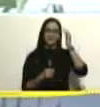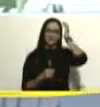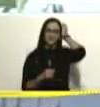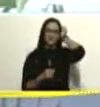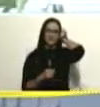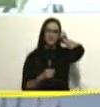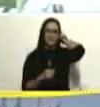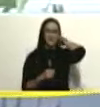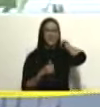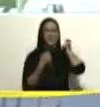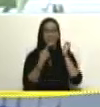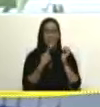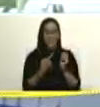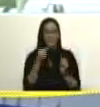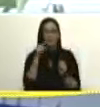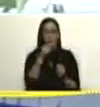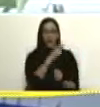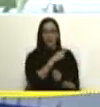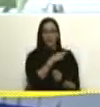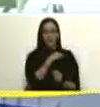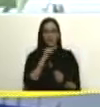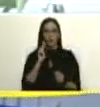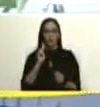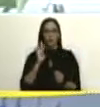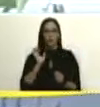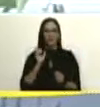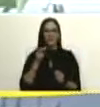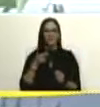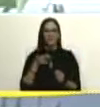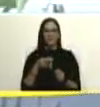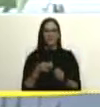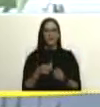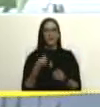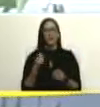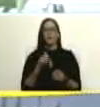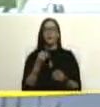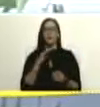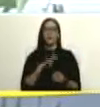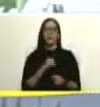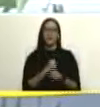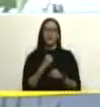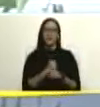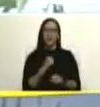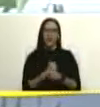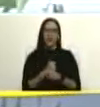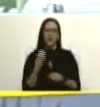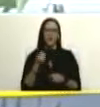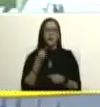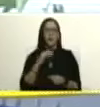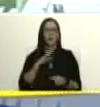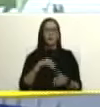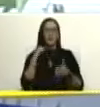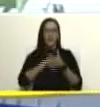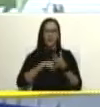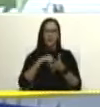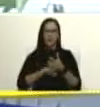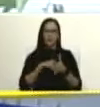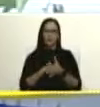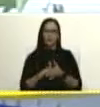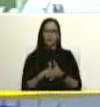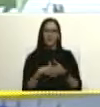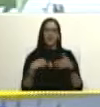Dime, Araceli, tú que eras jefa de UVC acá en Pérez Bonalde, ¿cómo está el trabajo? ¿Cómo está la lucha? ¿Qué